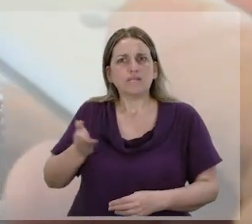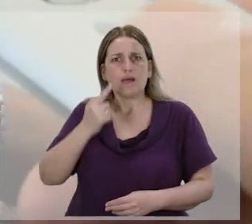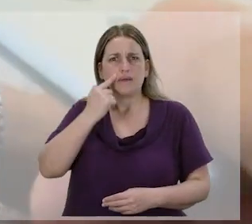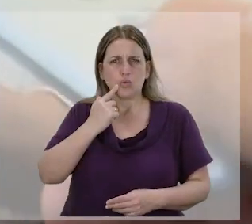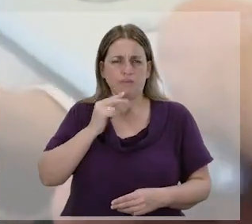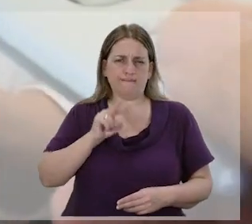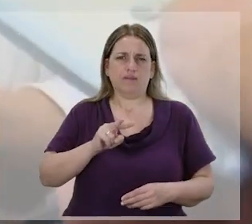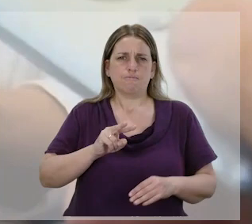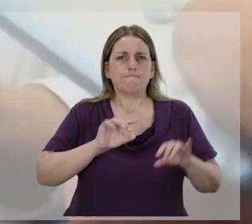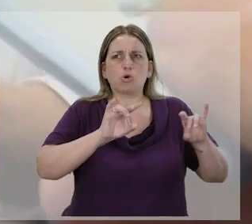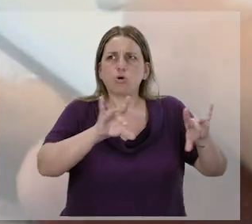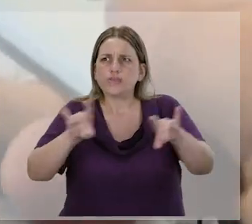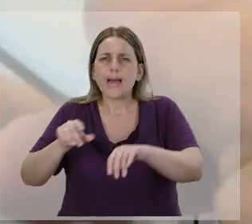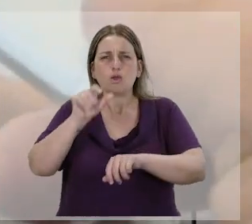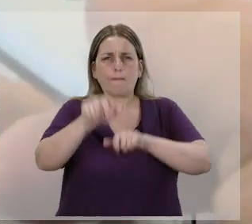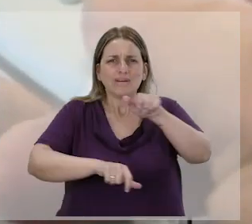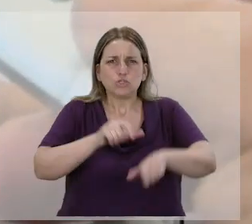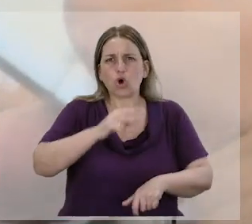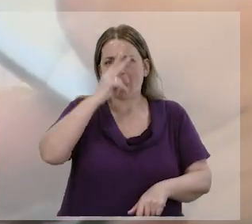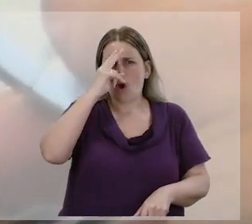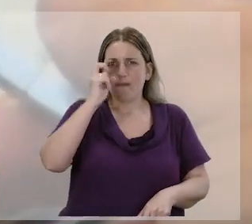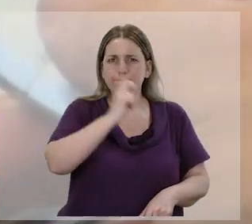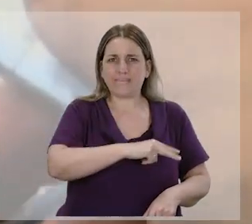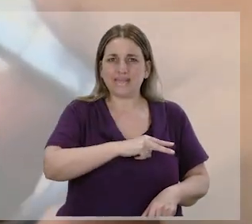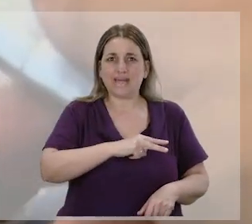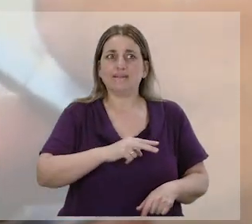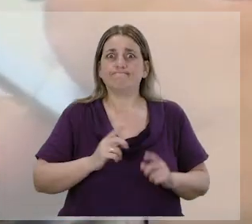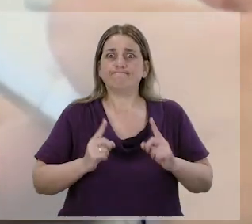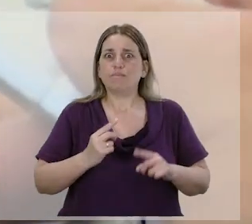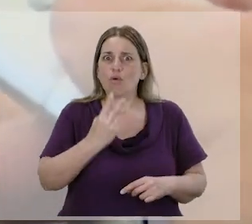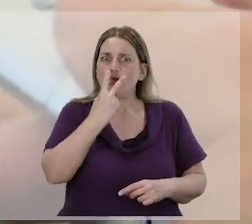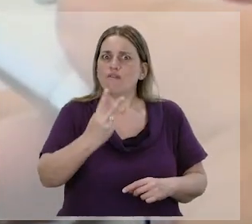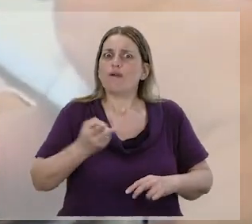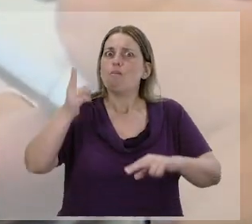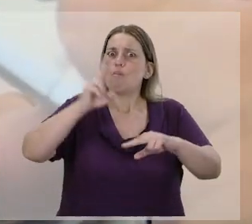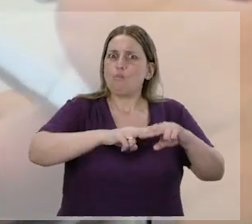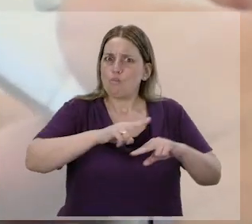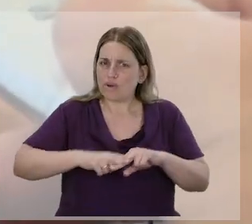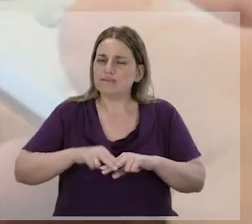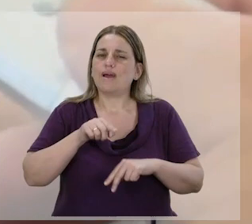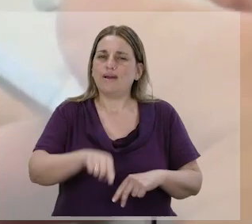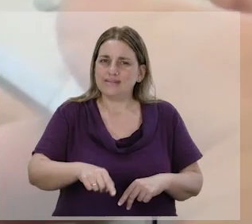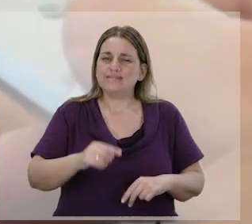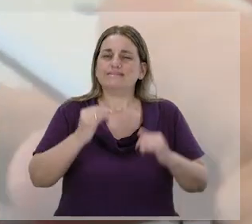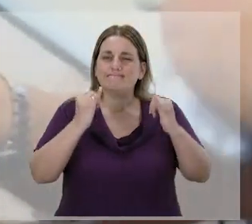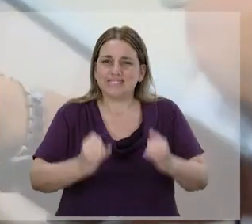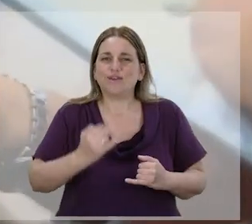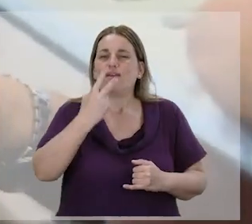Cuando uno ve la gente que está contagiada, cuando uno ve la gente que está internada y cuando ve los fallecimientos,